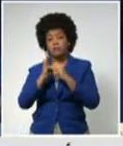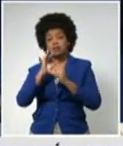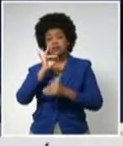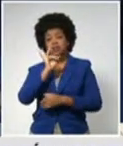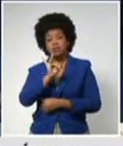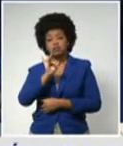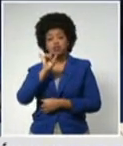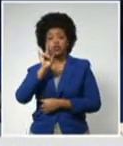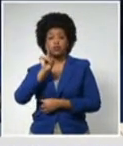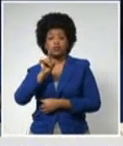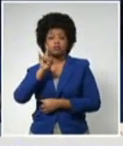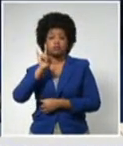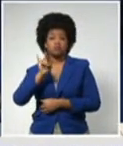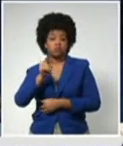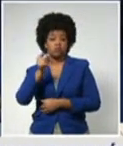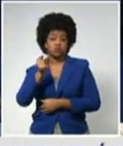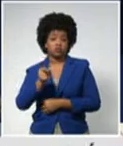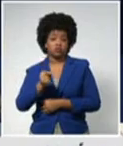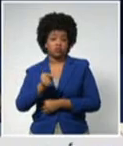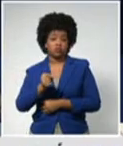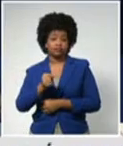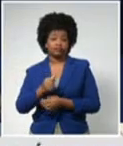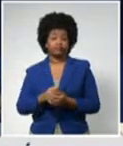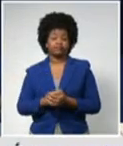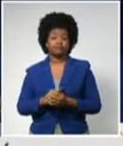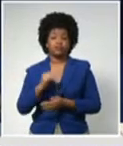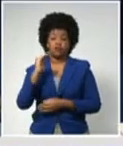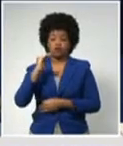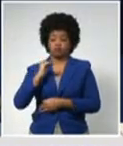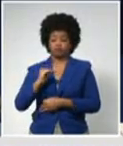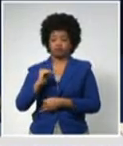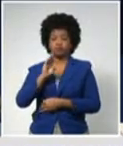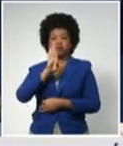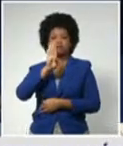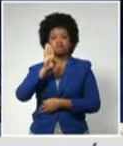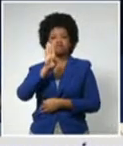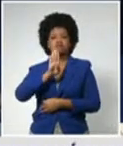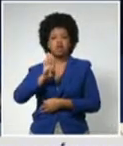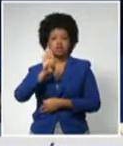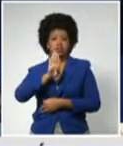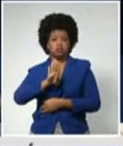119.719. Le sigue Brasil con